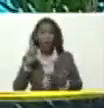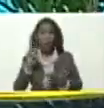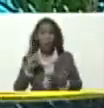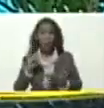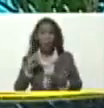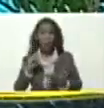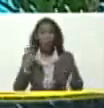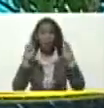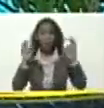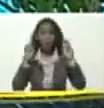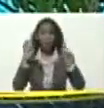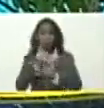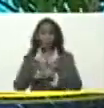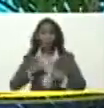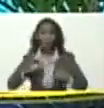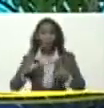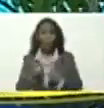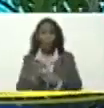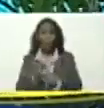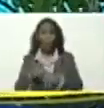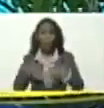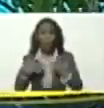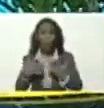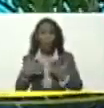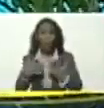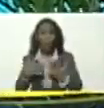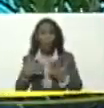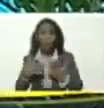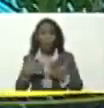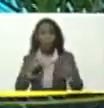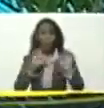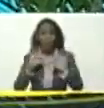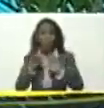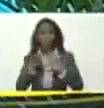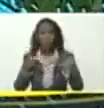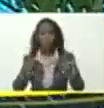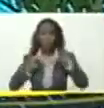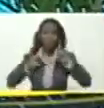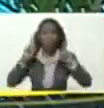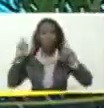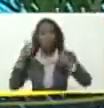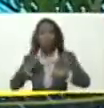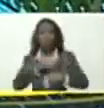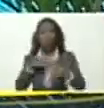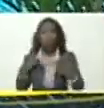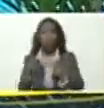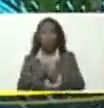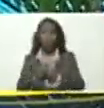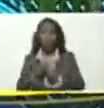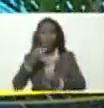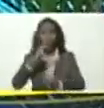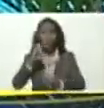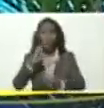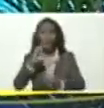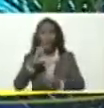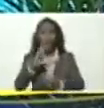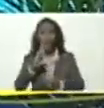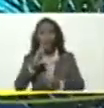a cuestiones de la cultura, de escénica, musicales. Estuvo con nosotros Cecilia Toth,